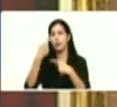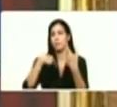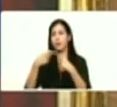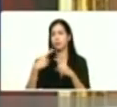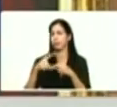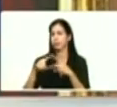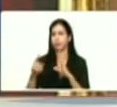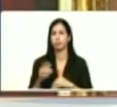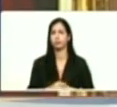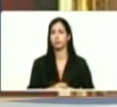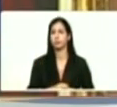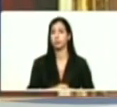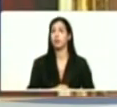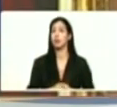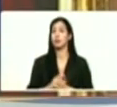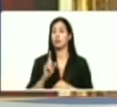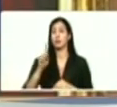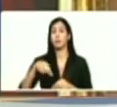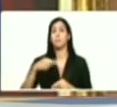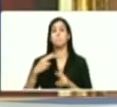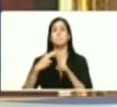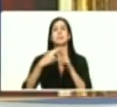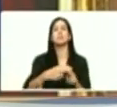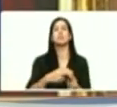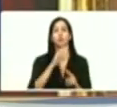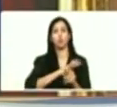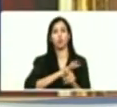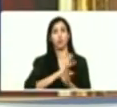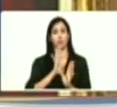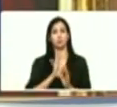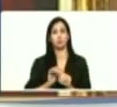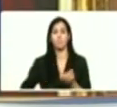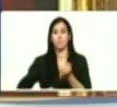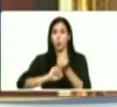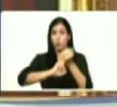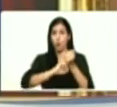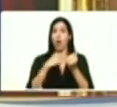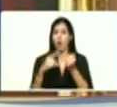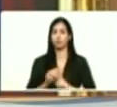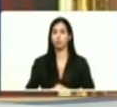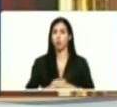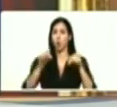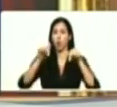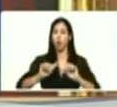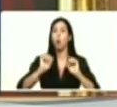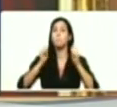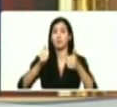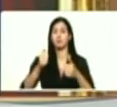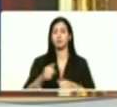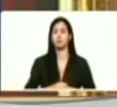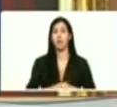va a tener y va a tener otras prestaciones y apoyos a ser activo